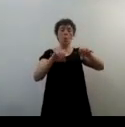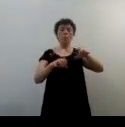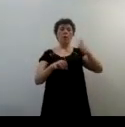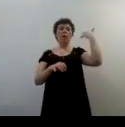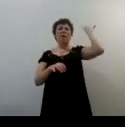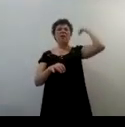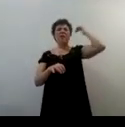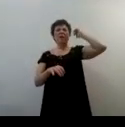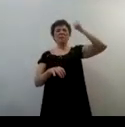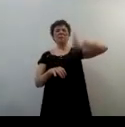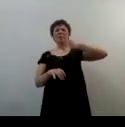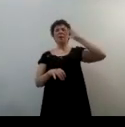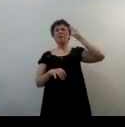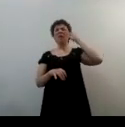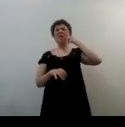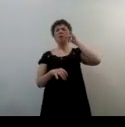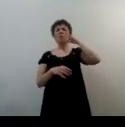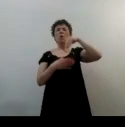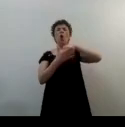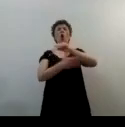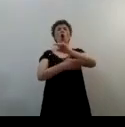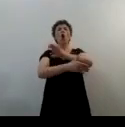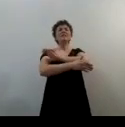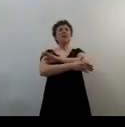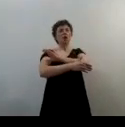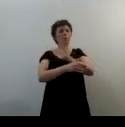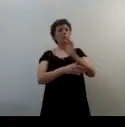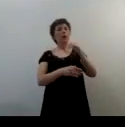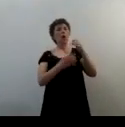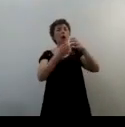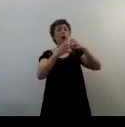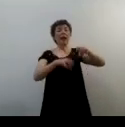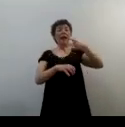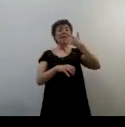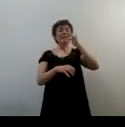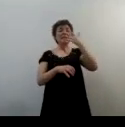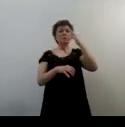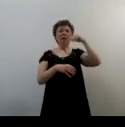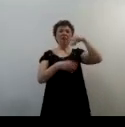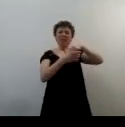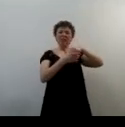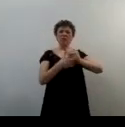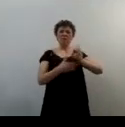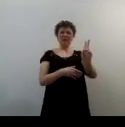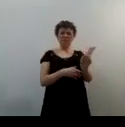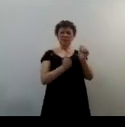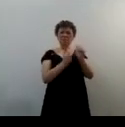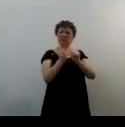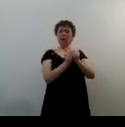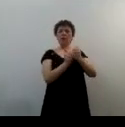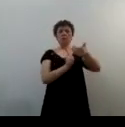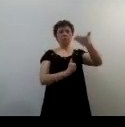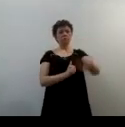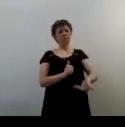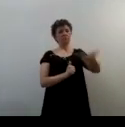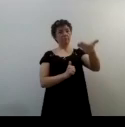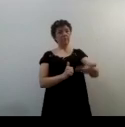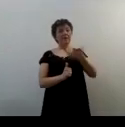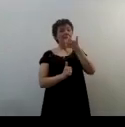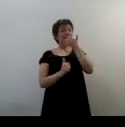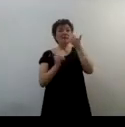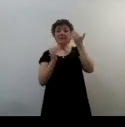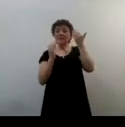el contenido en colesterol, en la yema hay un aporte de vitaminas y minerales importante y que es que sin él es difícil llegar